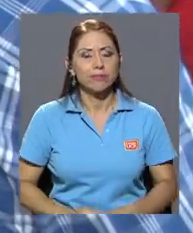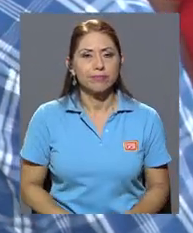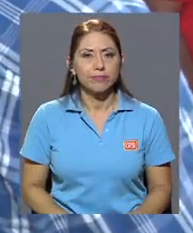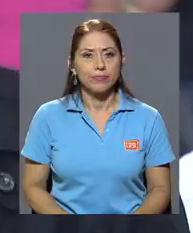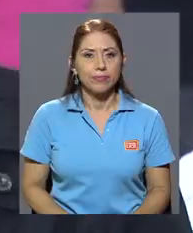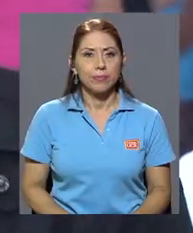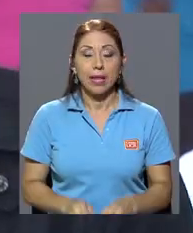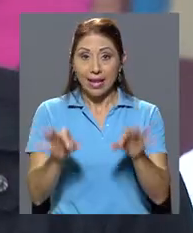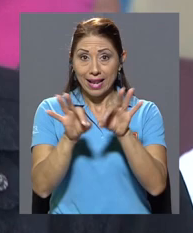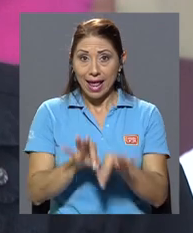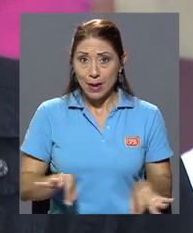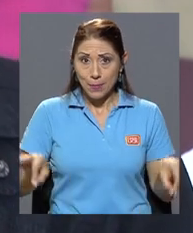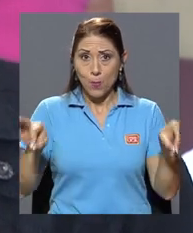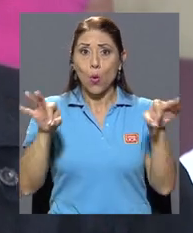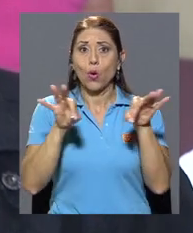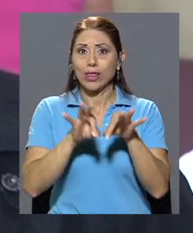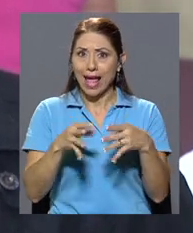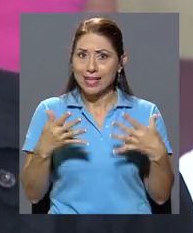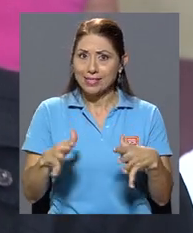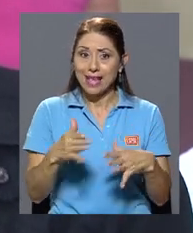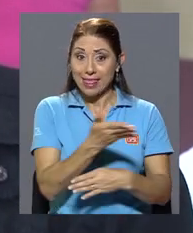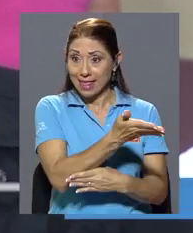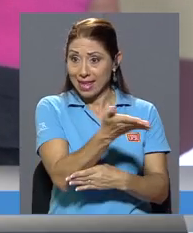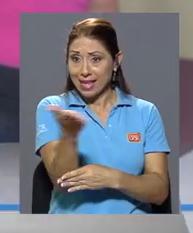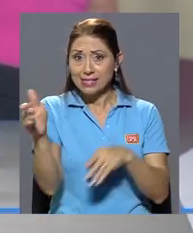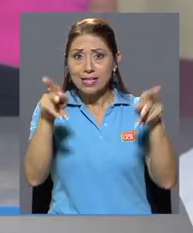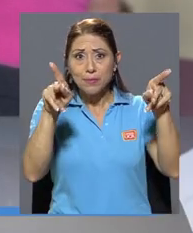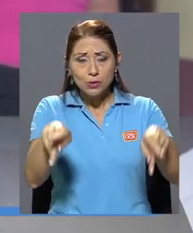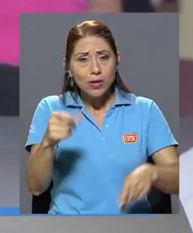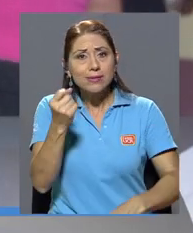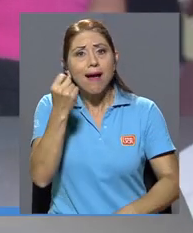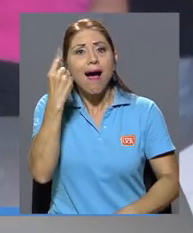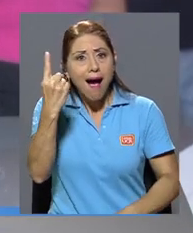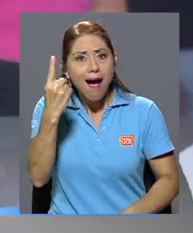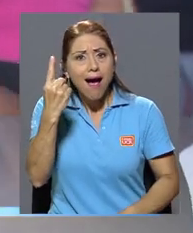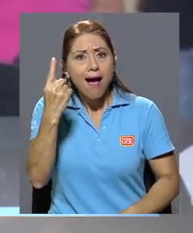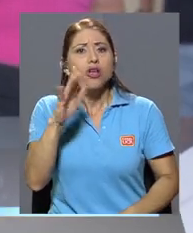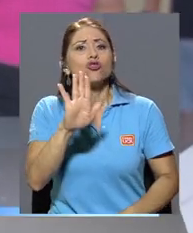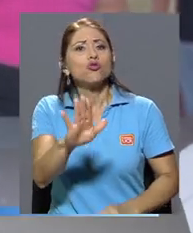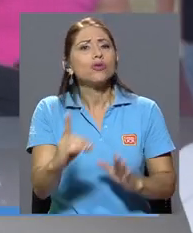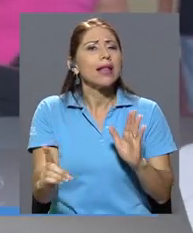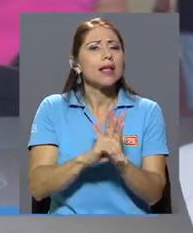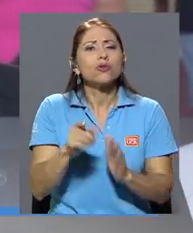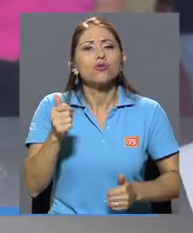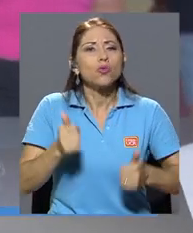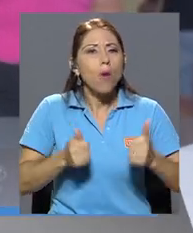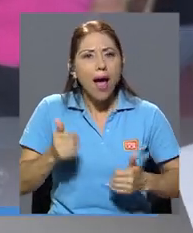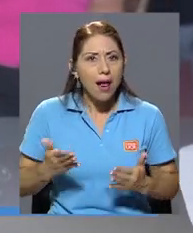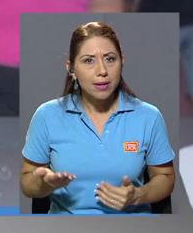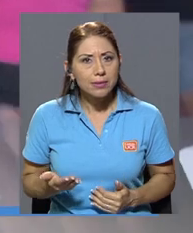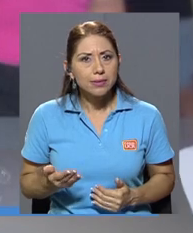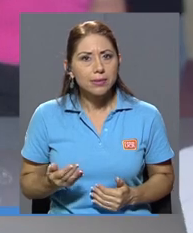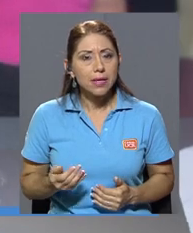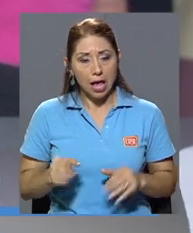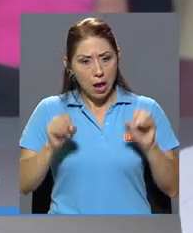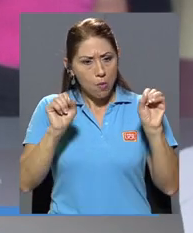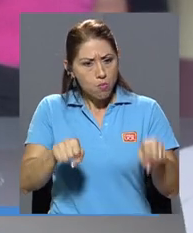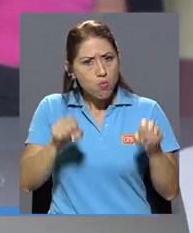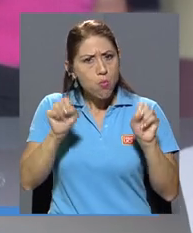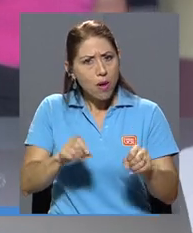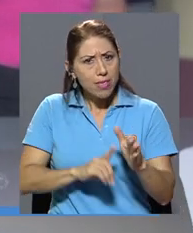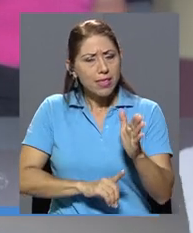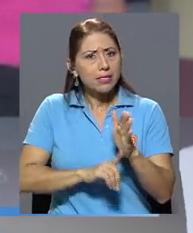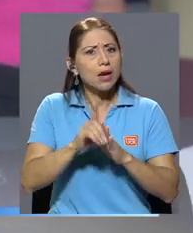La importancia que da de que estas personas puedan entender cuáles son sus derechos, cuáles capacidades